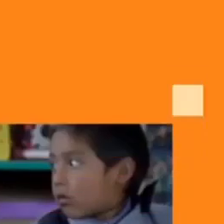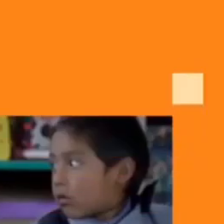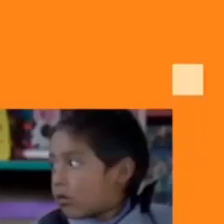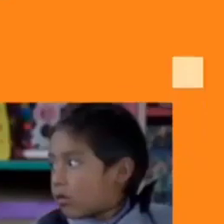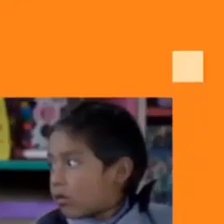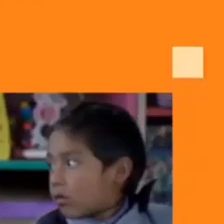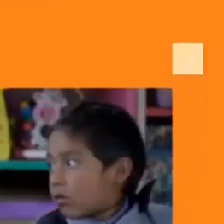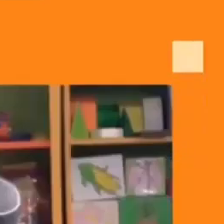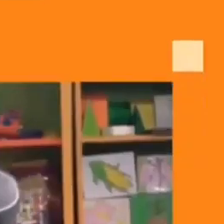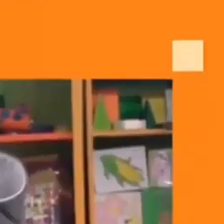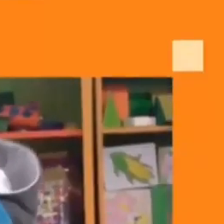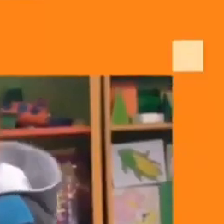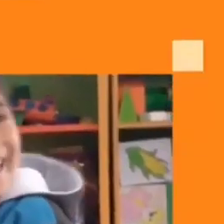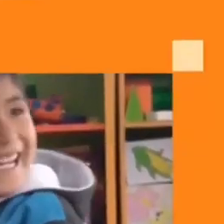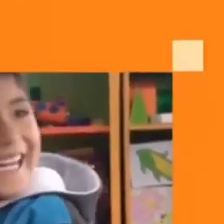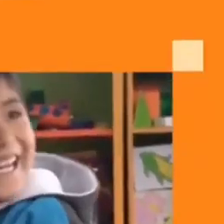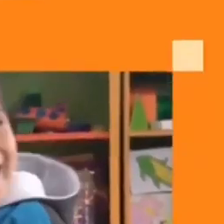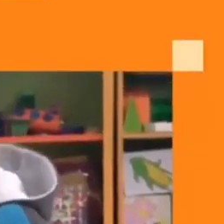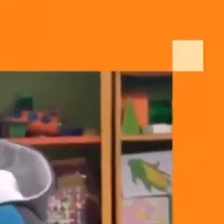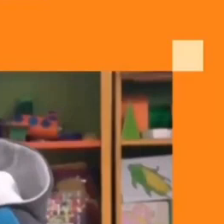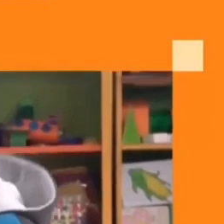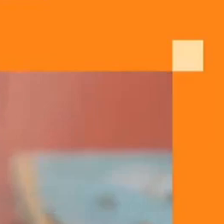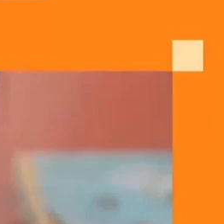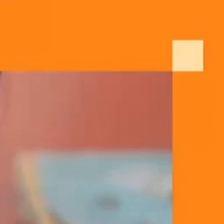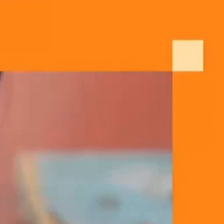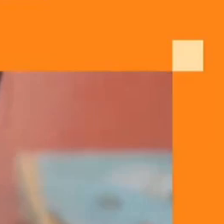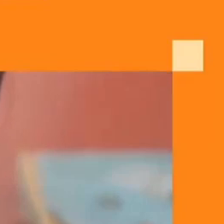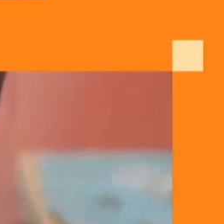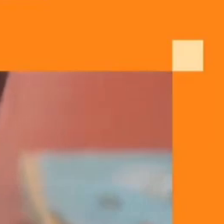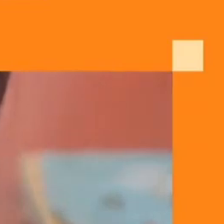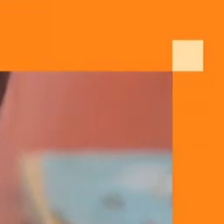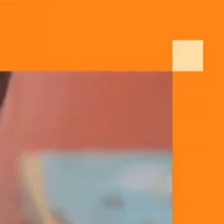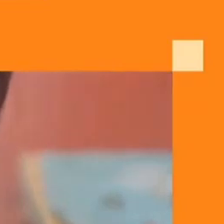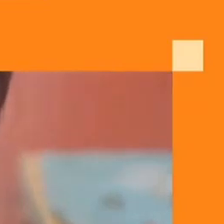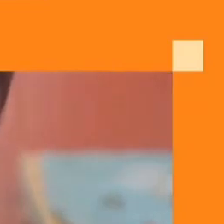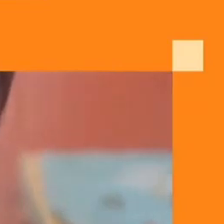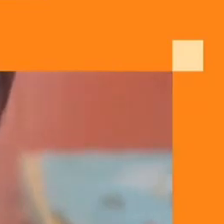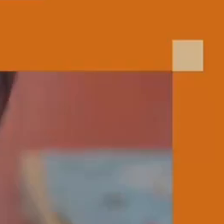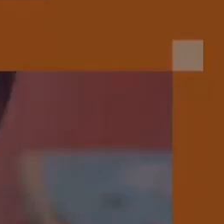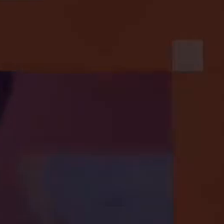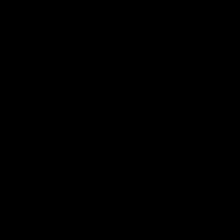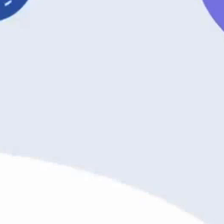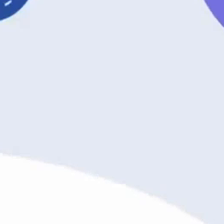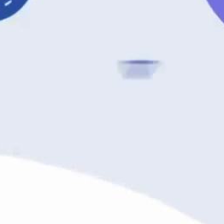Estamos viendo Aprendo en Casa, secundaria.